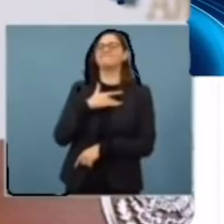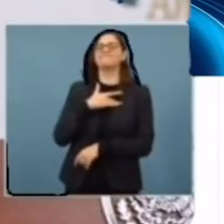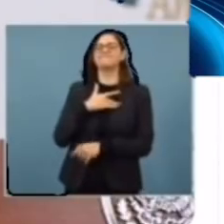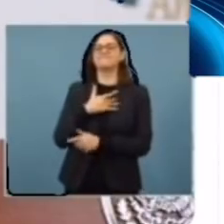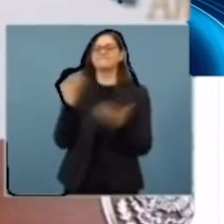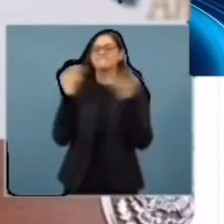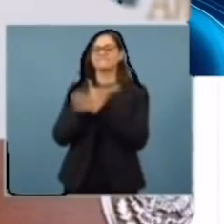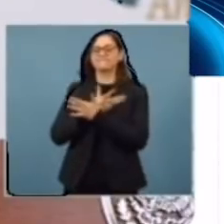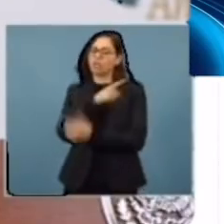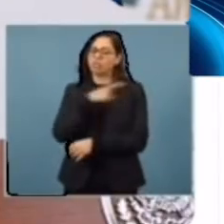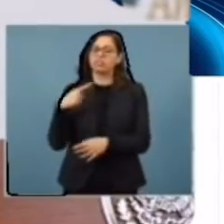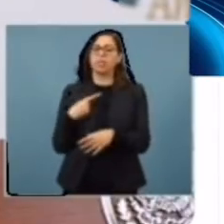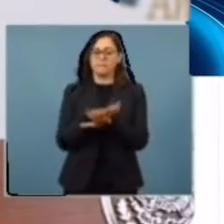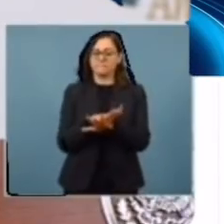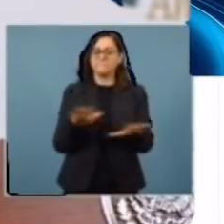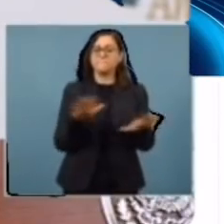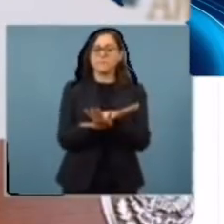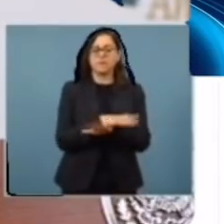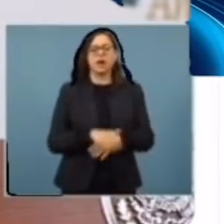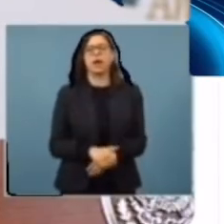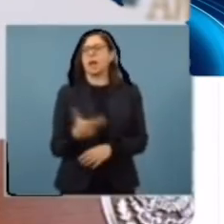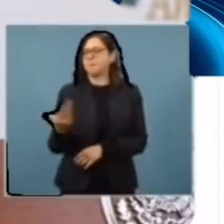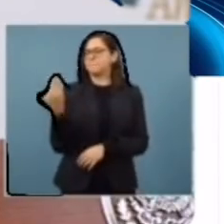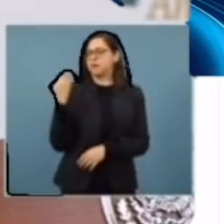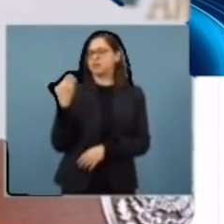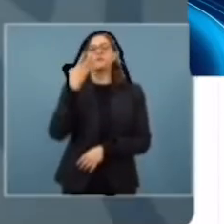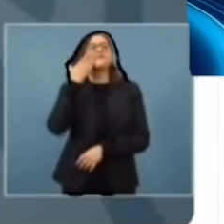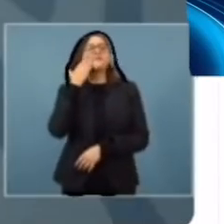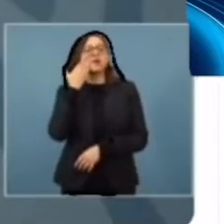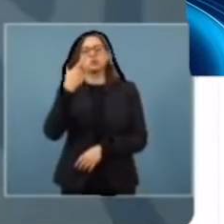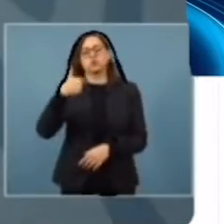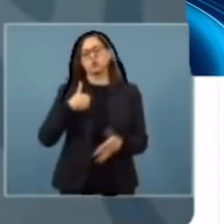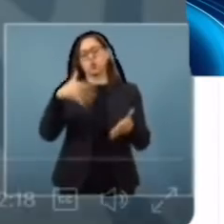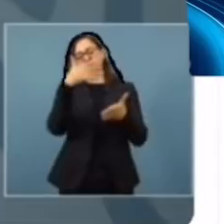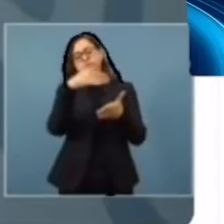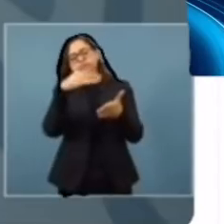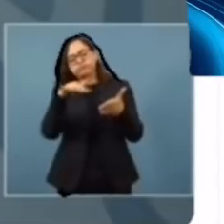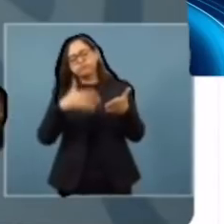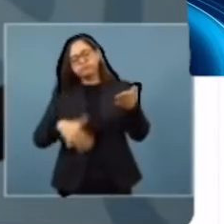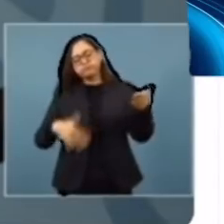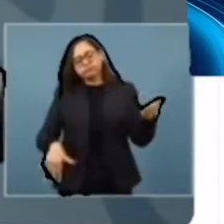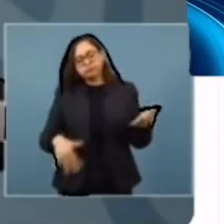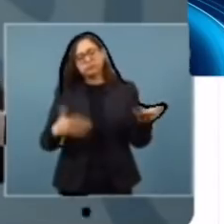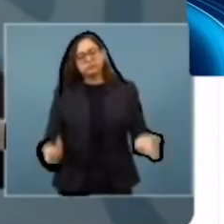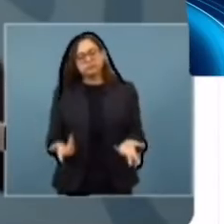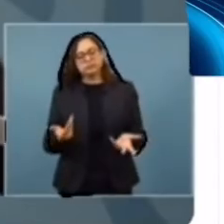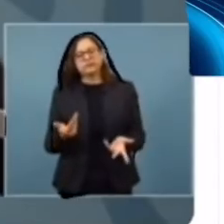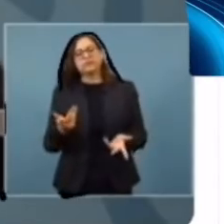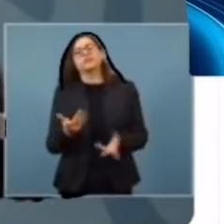veía yo en el Face alguien que decía, es increíble que los partidos ya